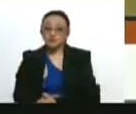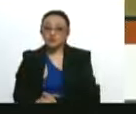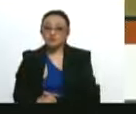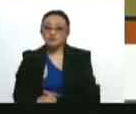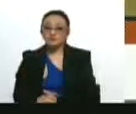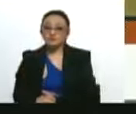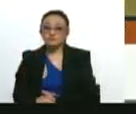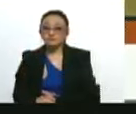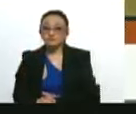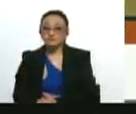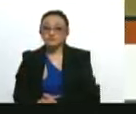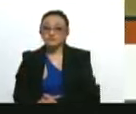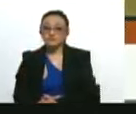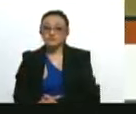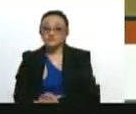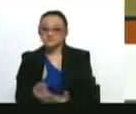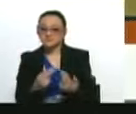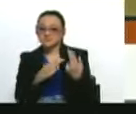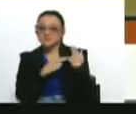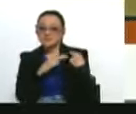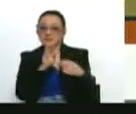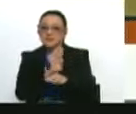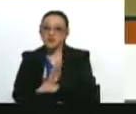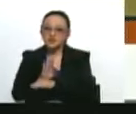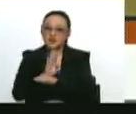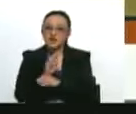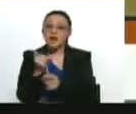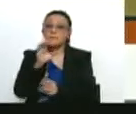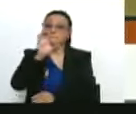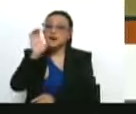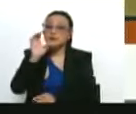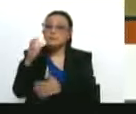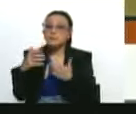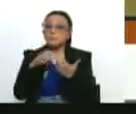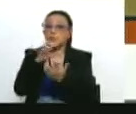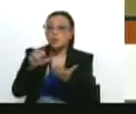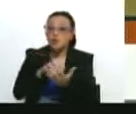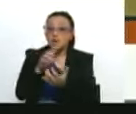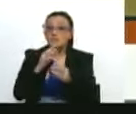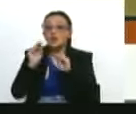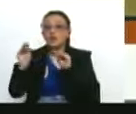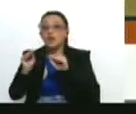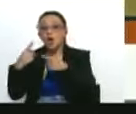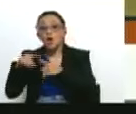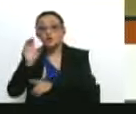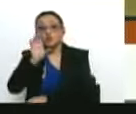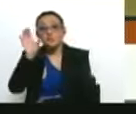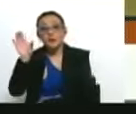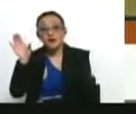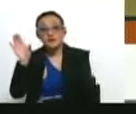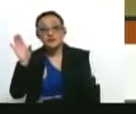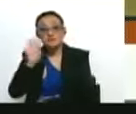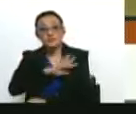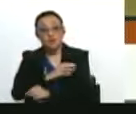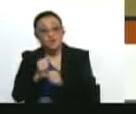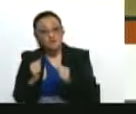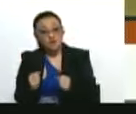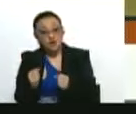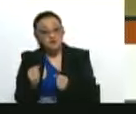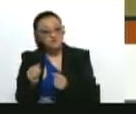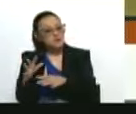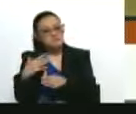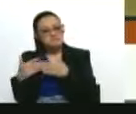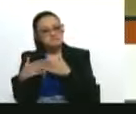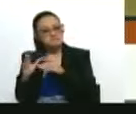¿Qué es la responsabilidad de proteger? Ah, bueno, un país en problema, alguien invoca que otros países, una fuerza multinacional, vaya y lo